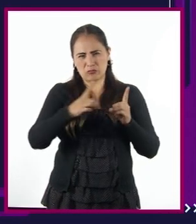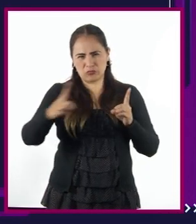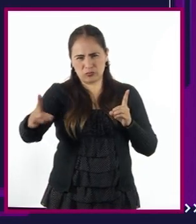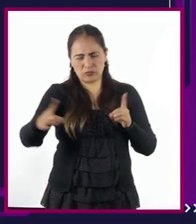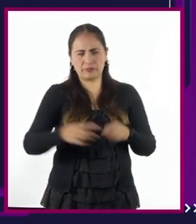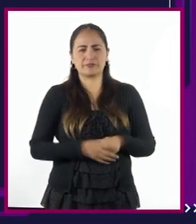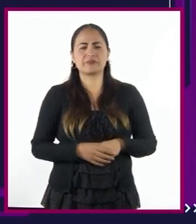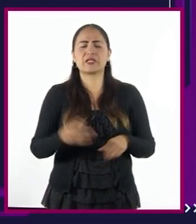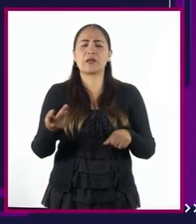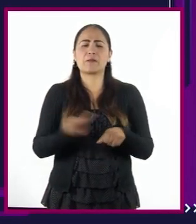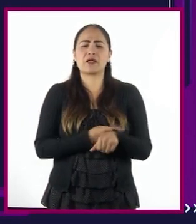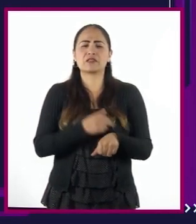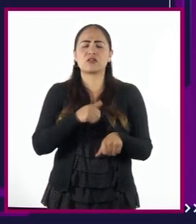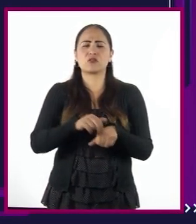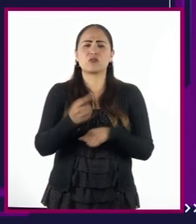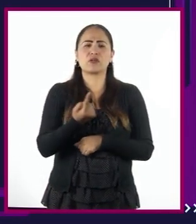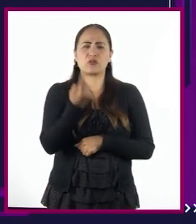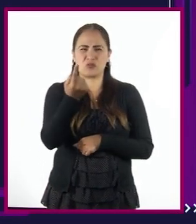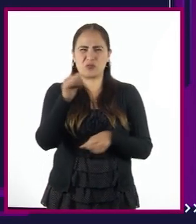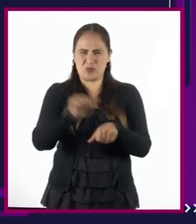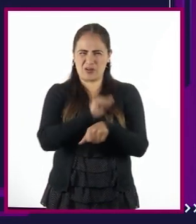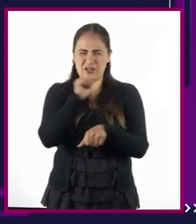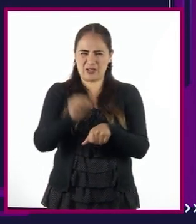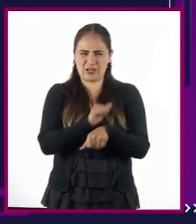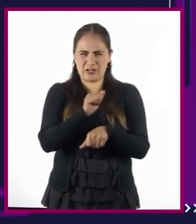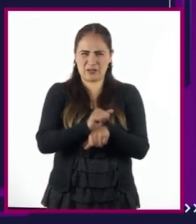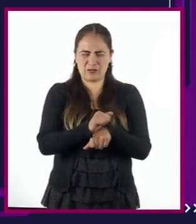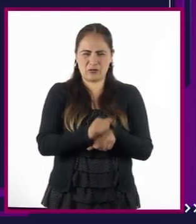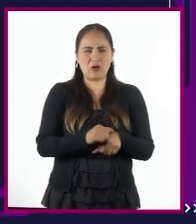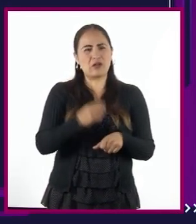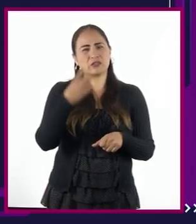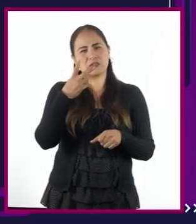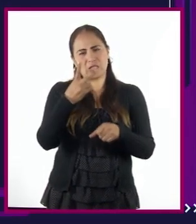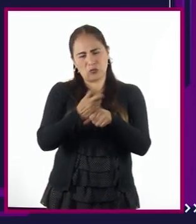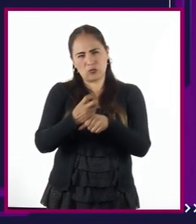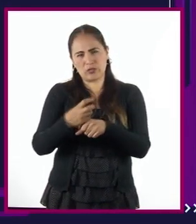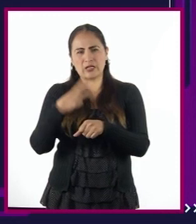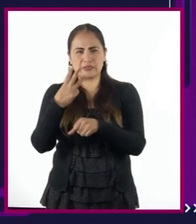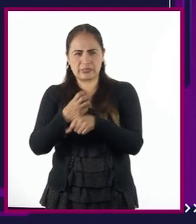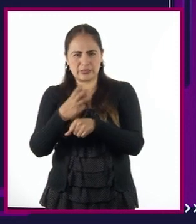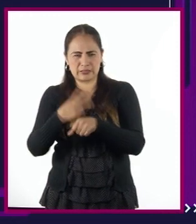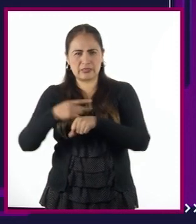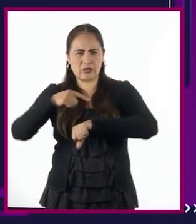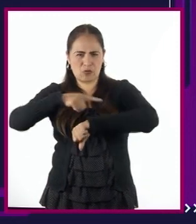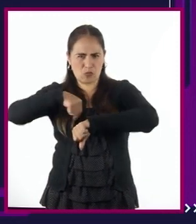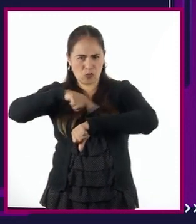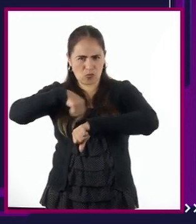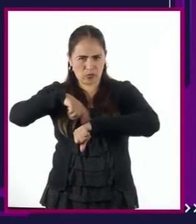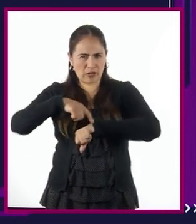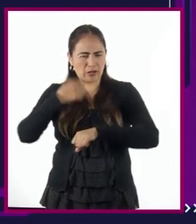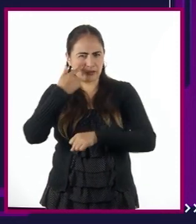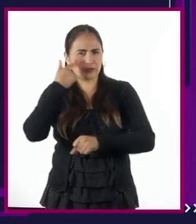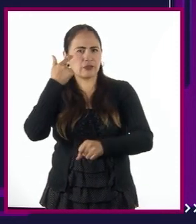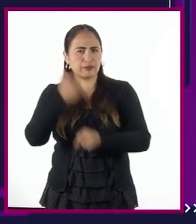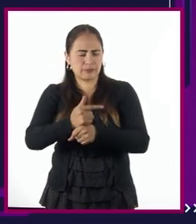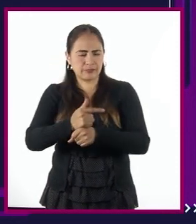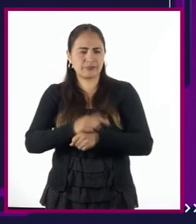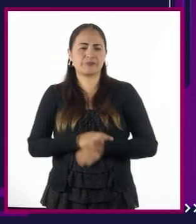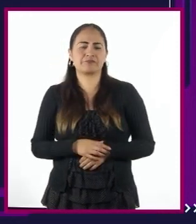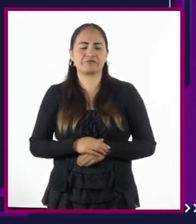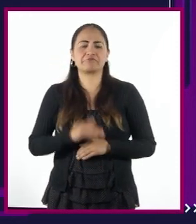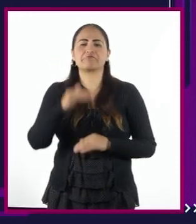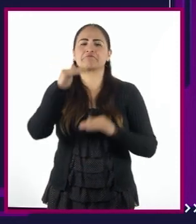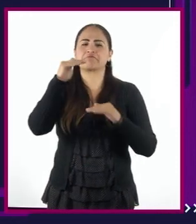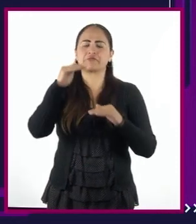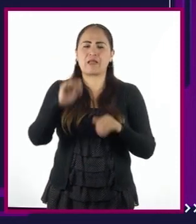pasa con el vehículo 1 entre la segunda y tercera hora? La gráfica nos permite identificar que